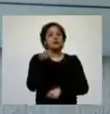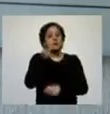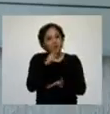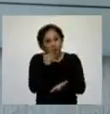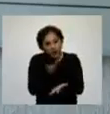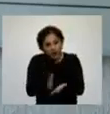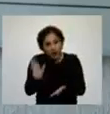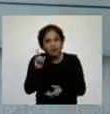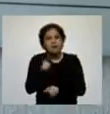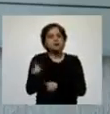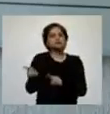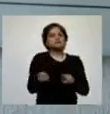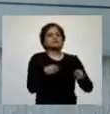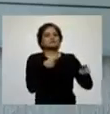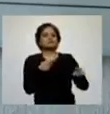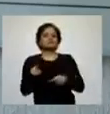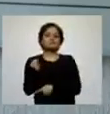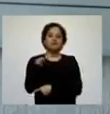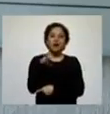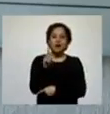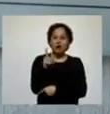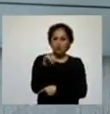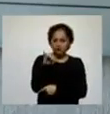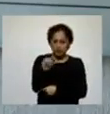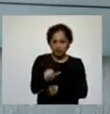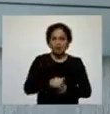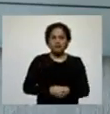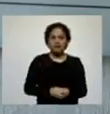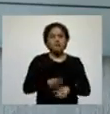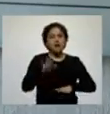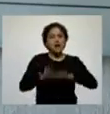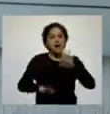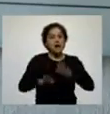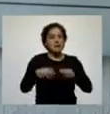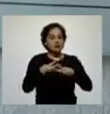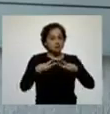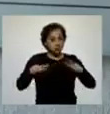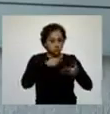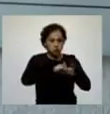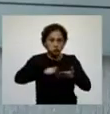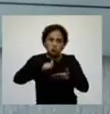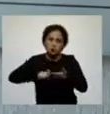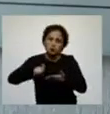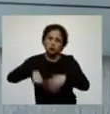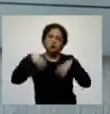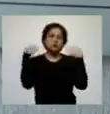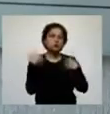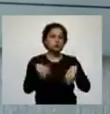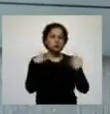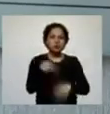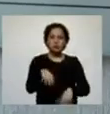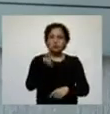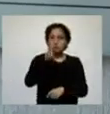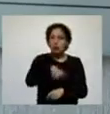papel melódico. A veces con pasajes orquestales bastante,